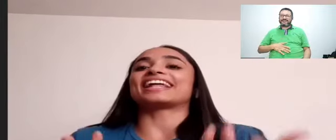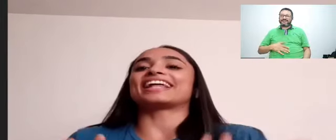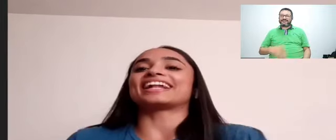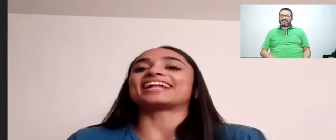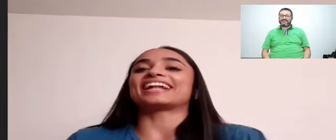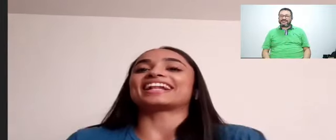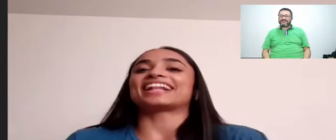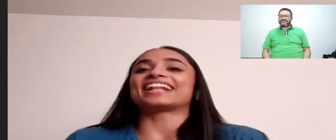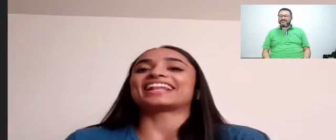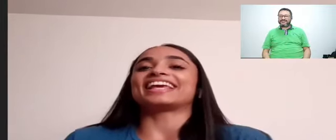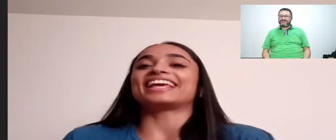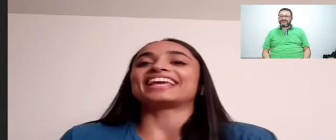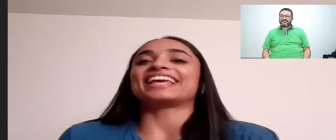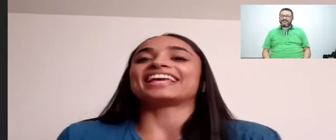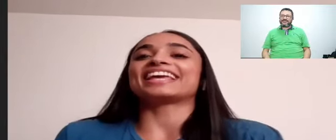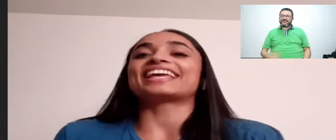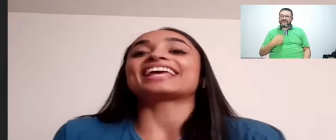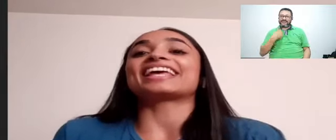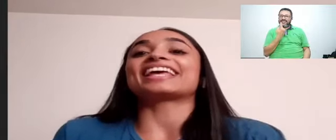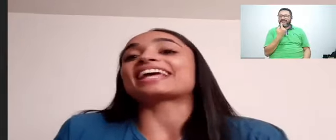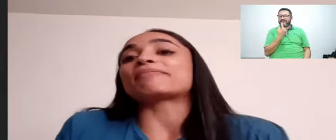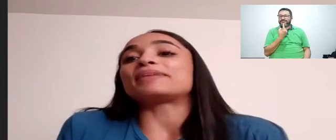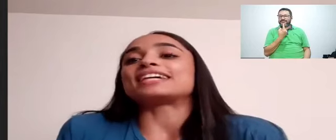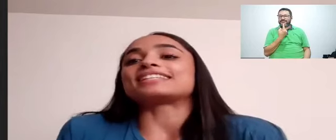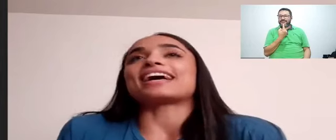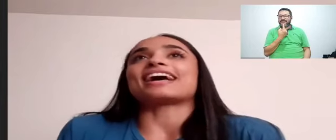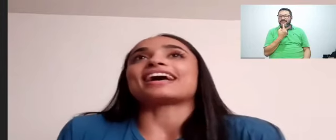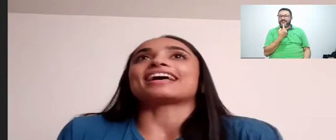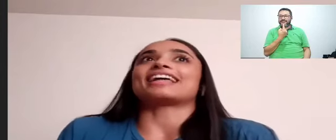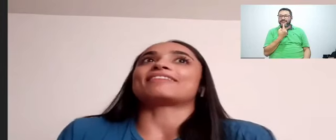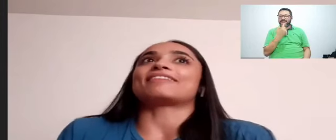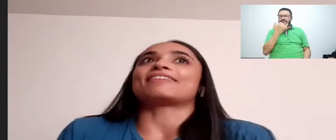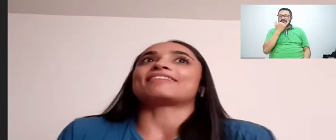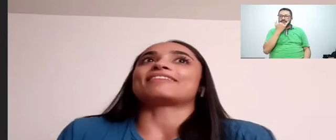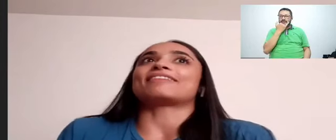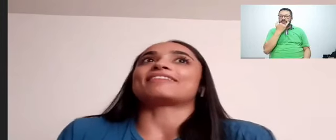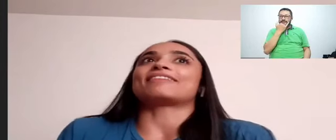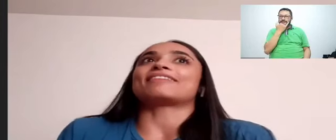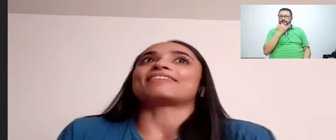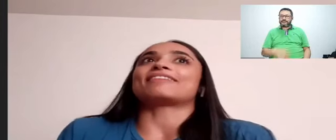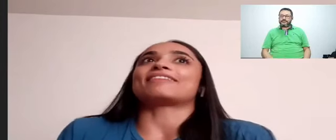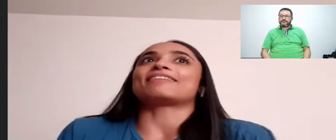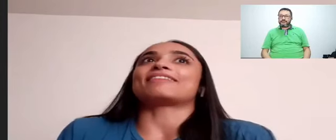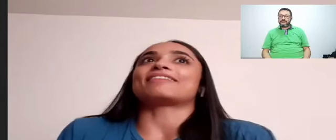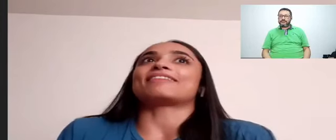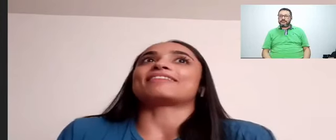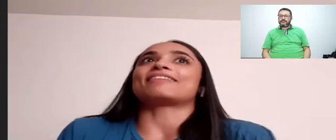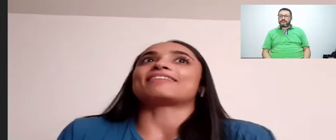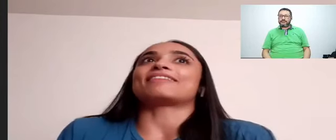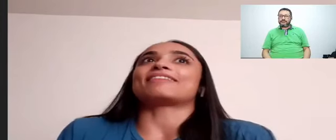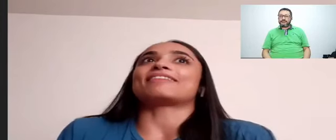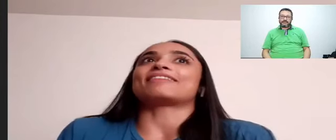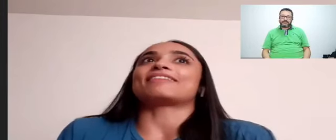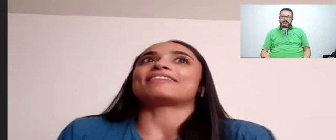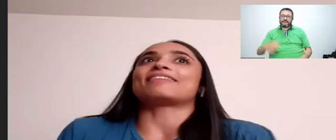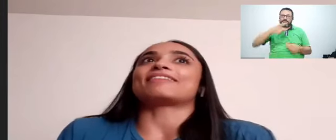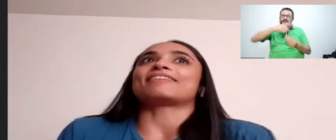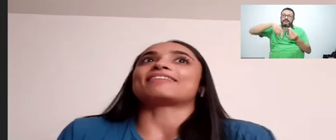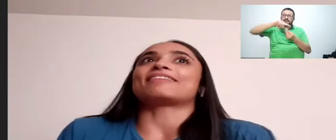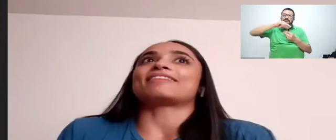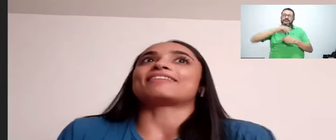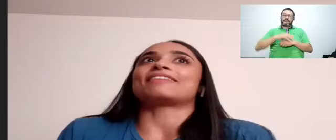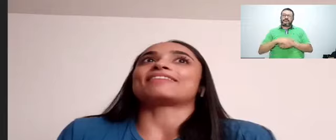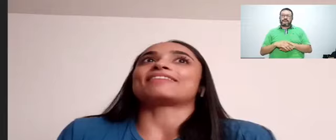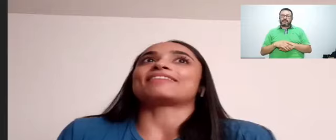Exacto, entonces yo. ¿Y qué pasa? Venía una generación, por